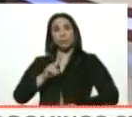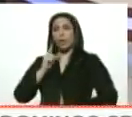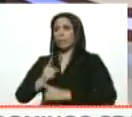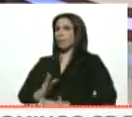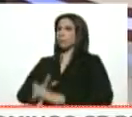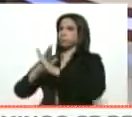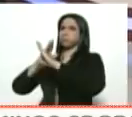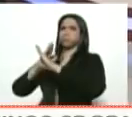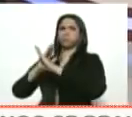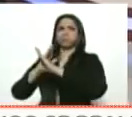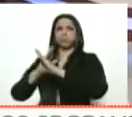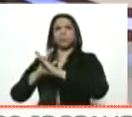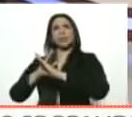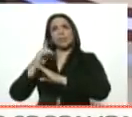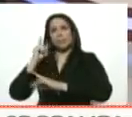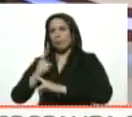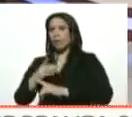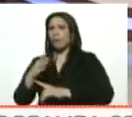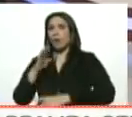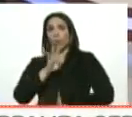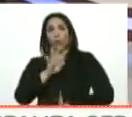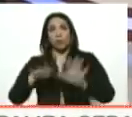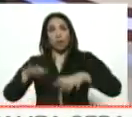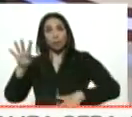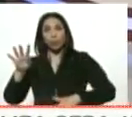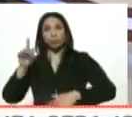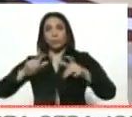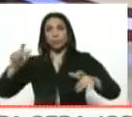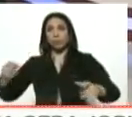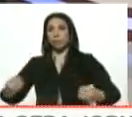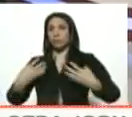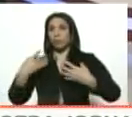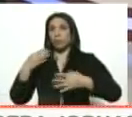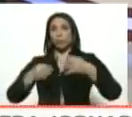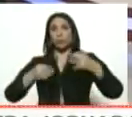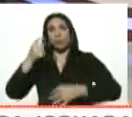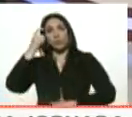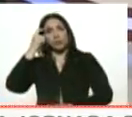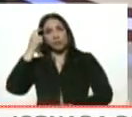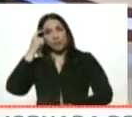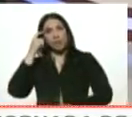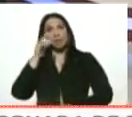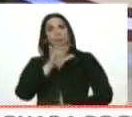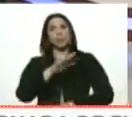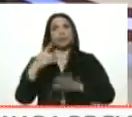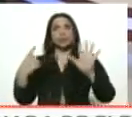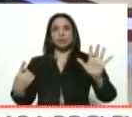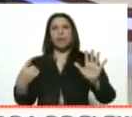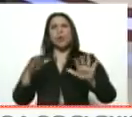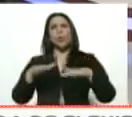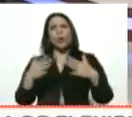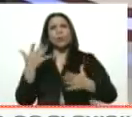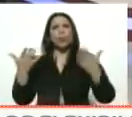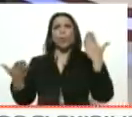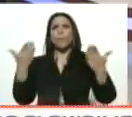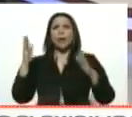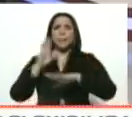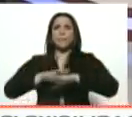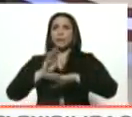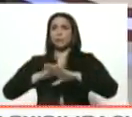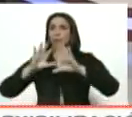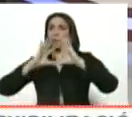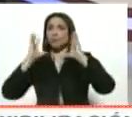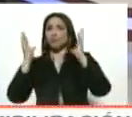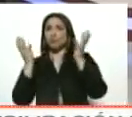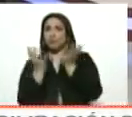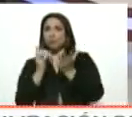amplio énfasis. Se llega a 414 casos justamente en el día número 56. Cuando usted contrasta esto con lo que ocurre lamentablemente en